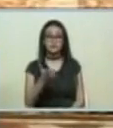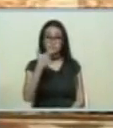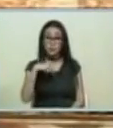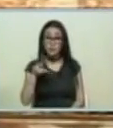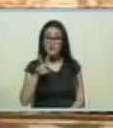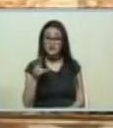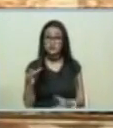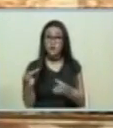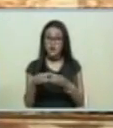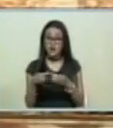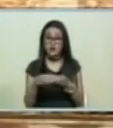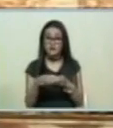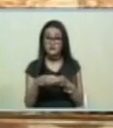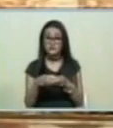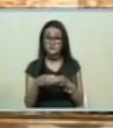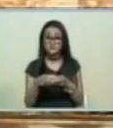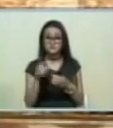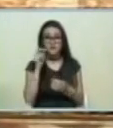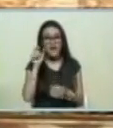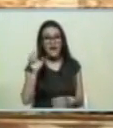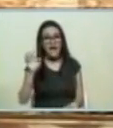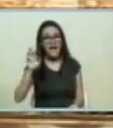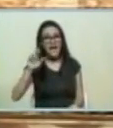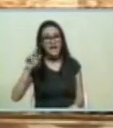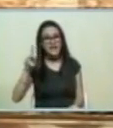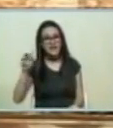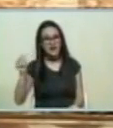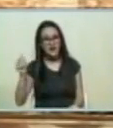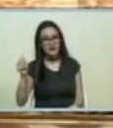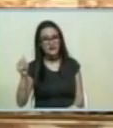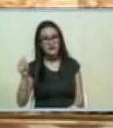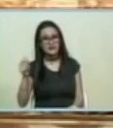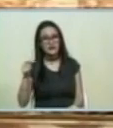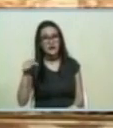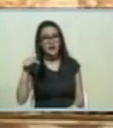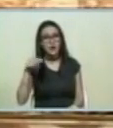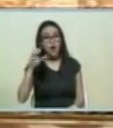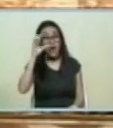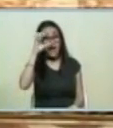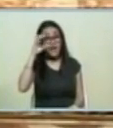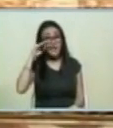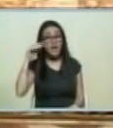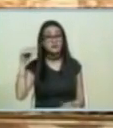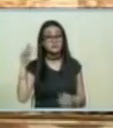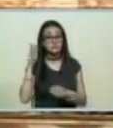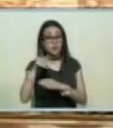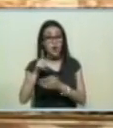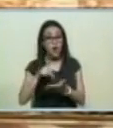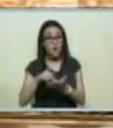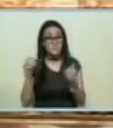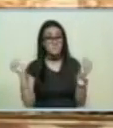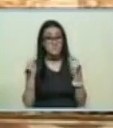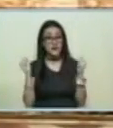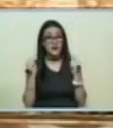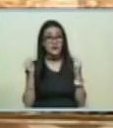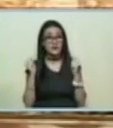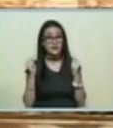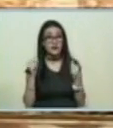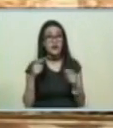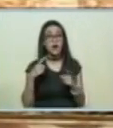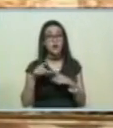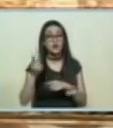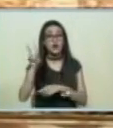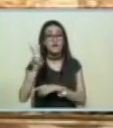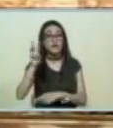Venezuela, compañera Erika, compañero Elías Jagua, que anda por Mérida hoy, compañera María Rosa, que anda en La